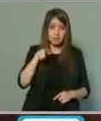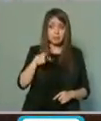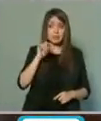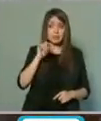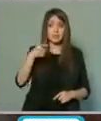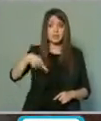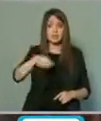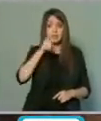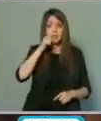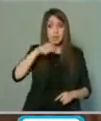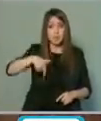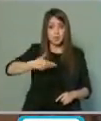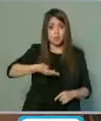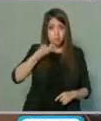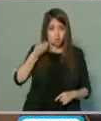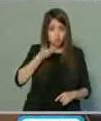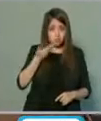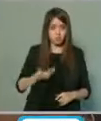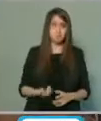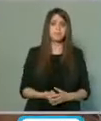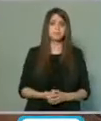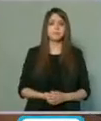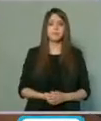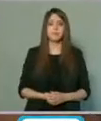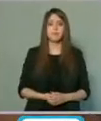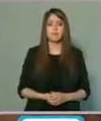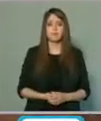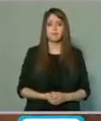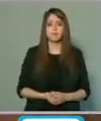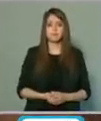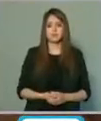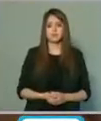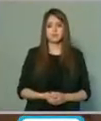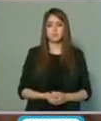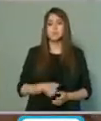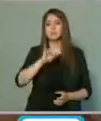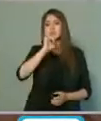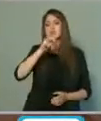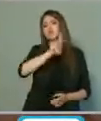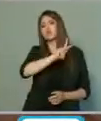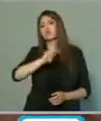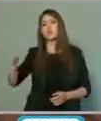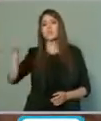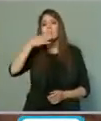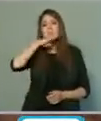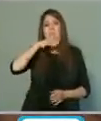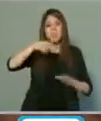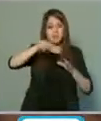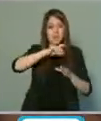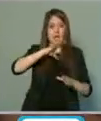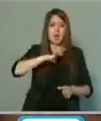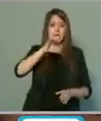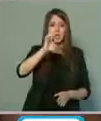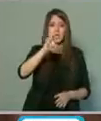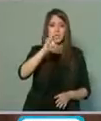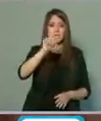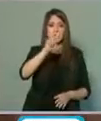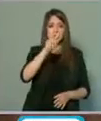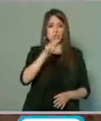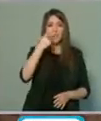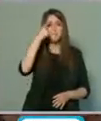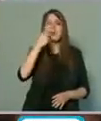es bien de por acá, ¿no? Sí. Bueno, incluso todo tipo de esquite lleva epazote para que le dé el